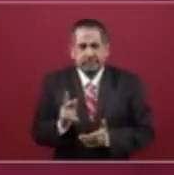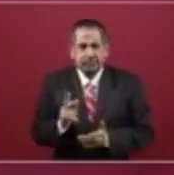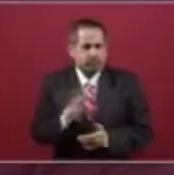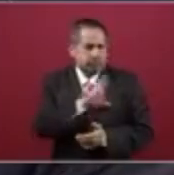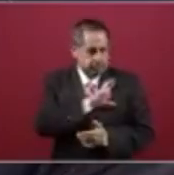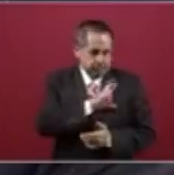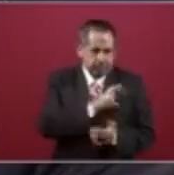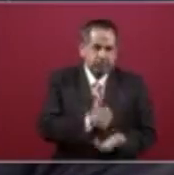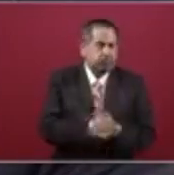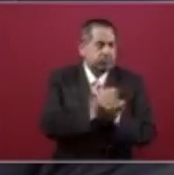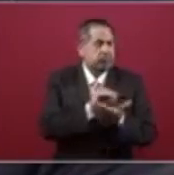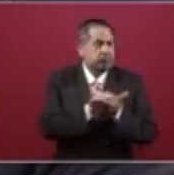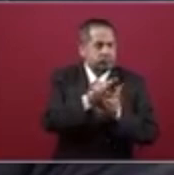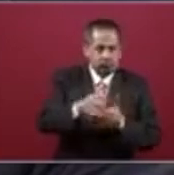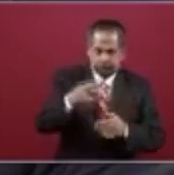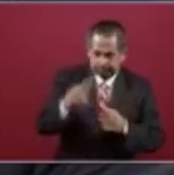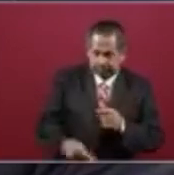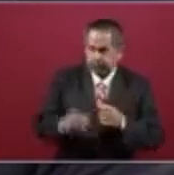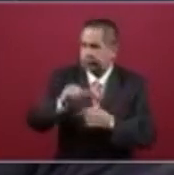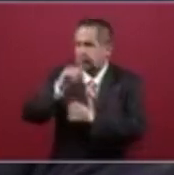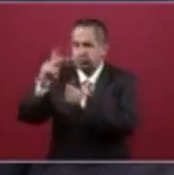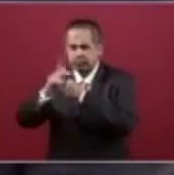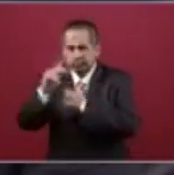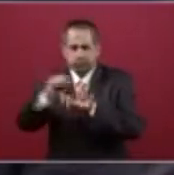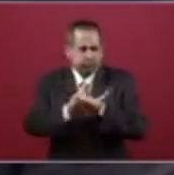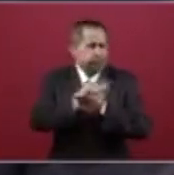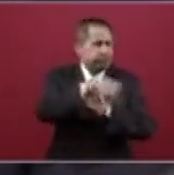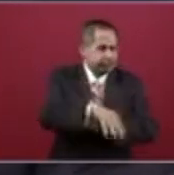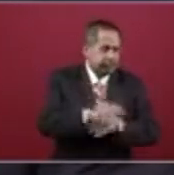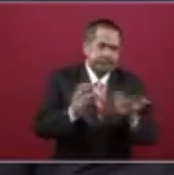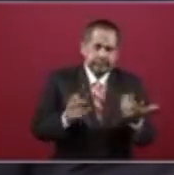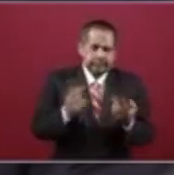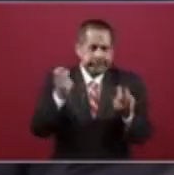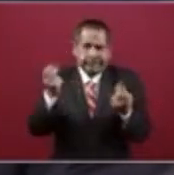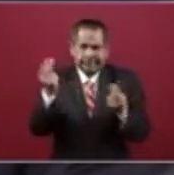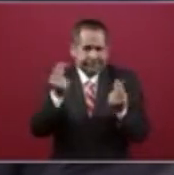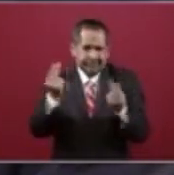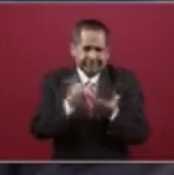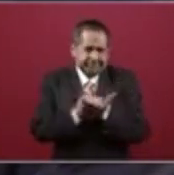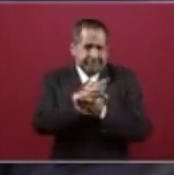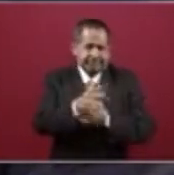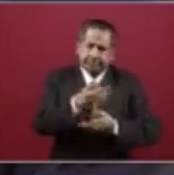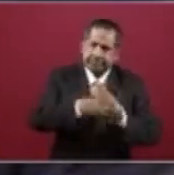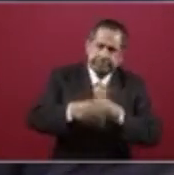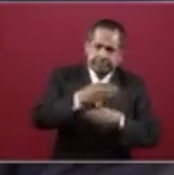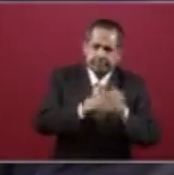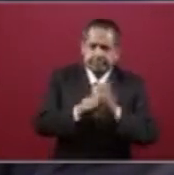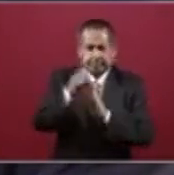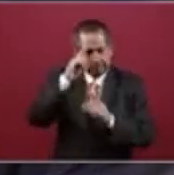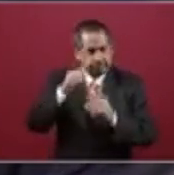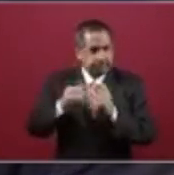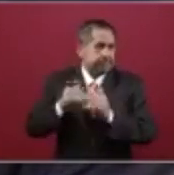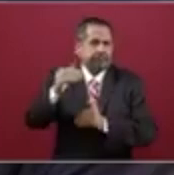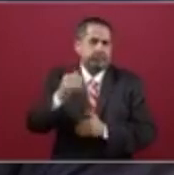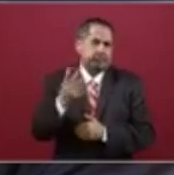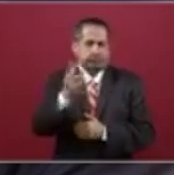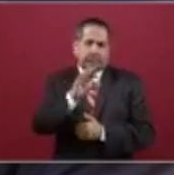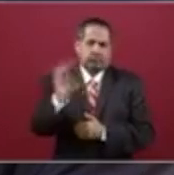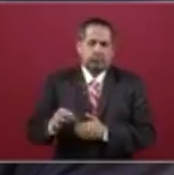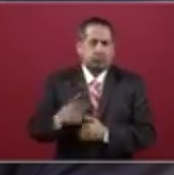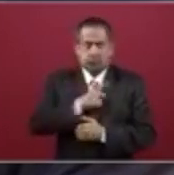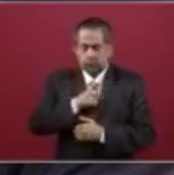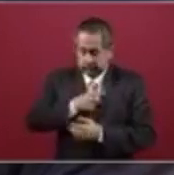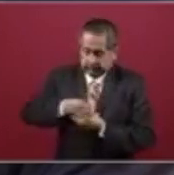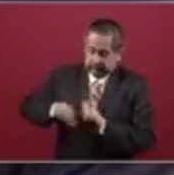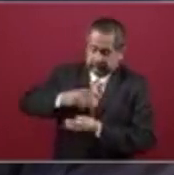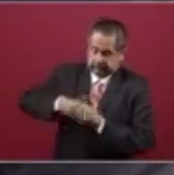privada, nacional y extranjera. No podríamos sacar adelante al país, no podríamos crecer al 4% solo con